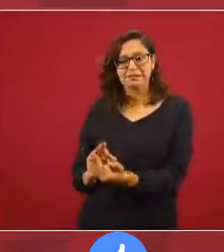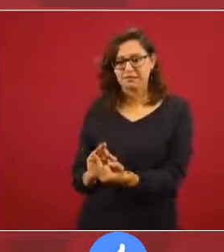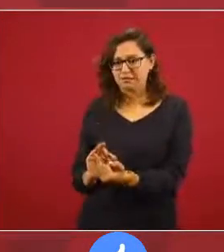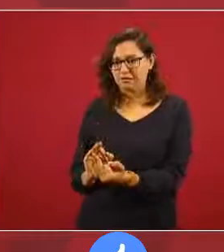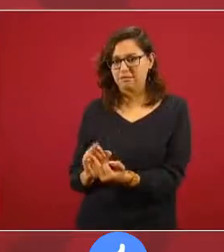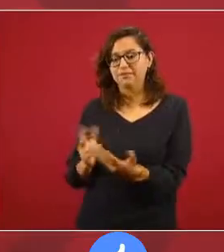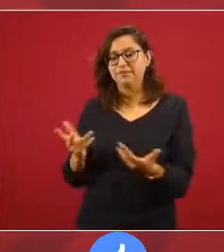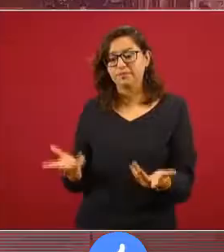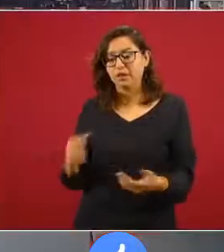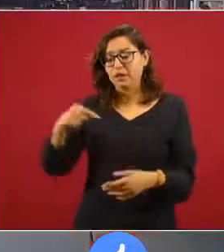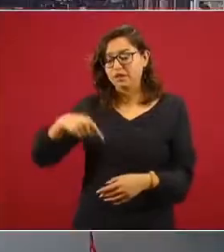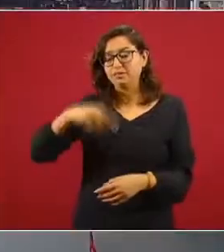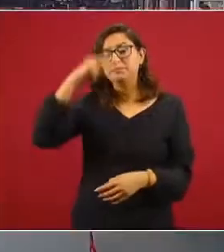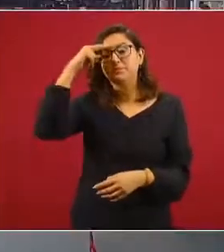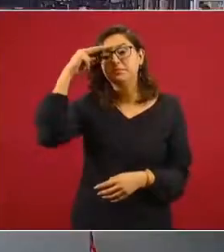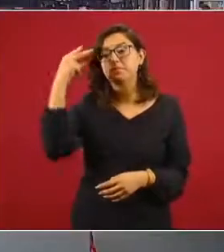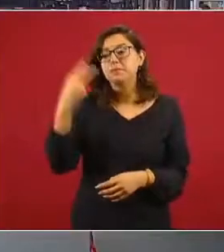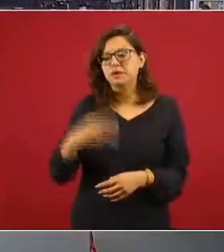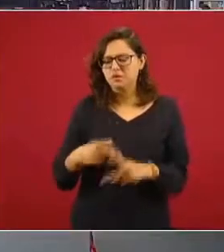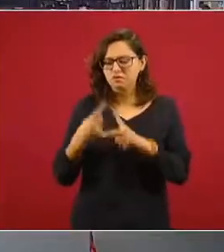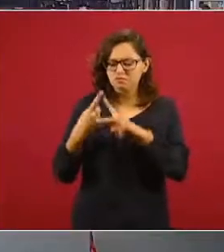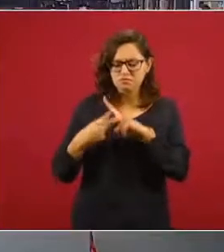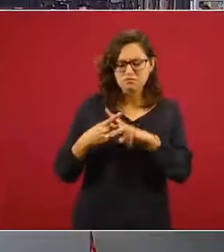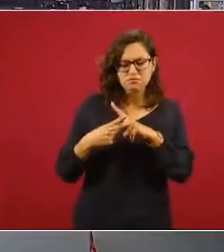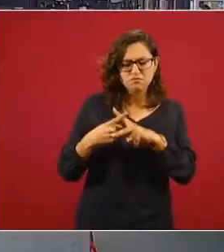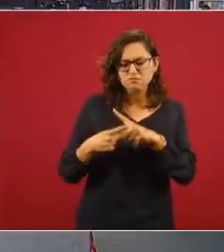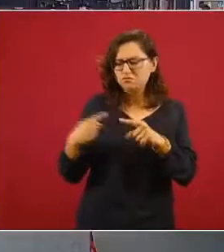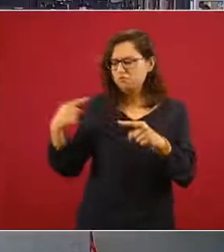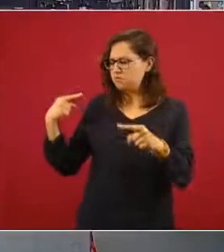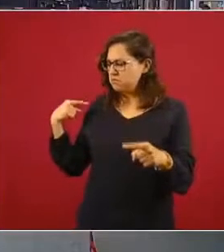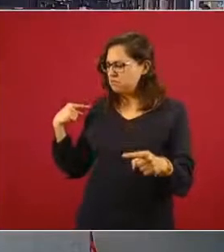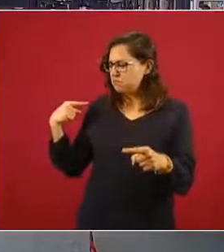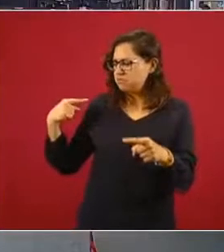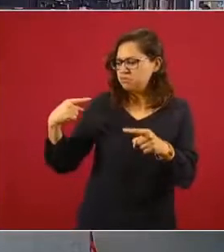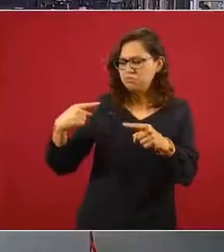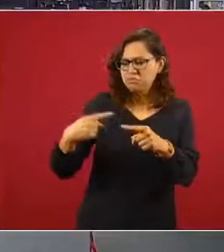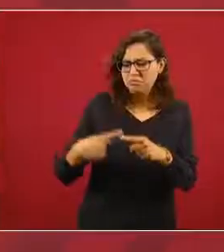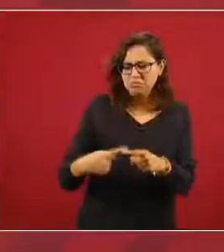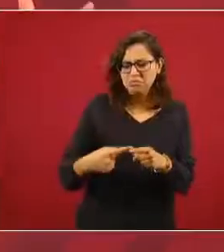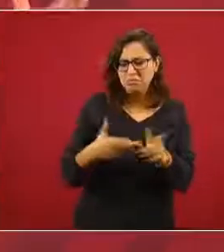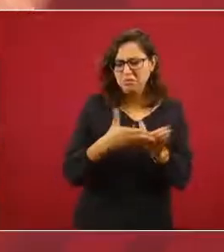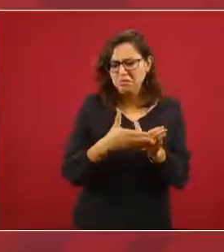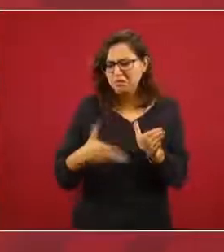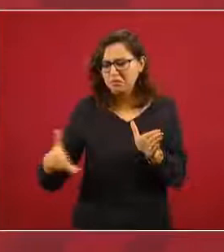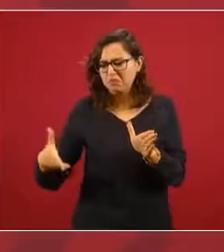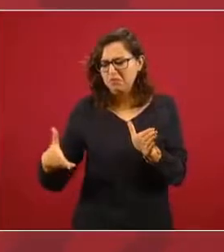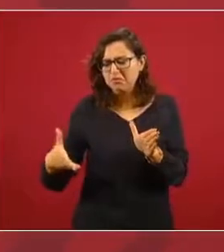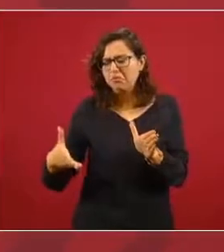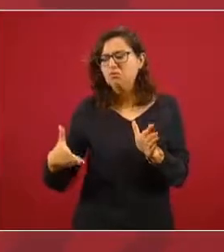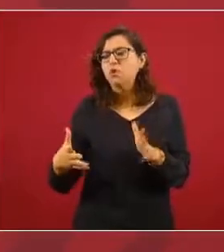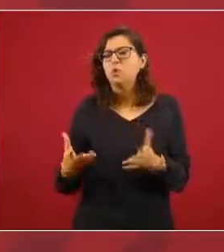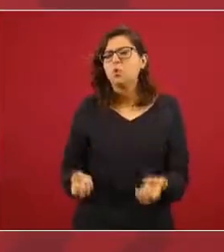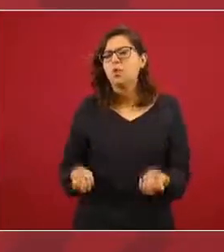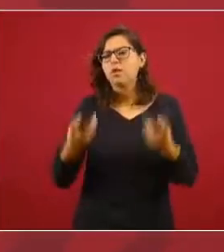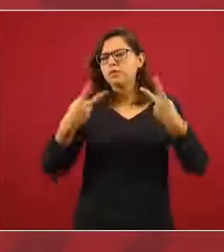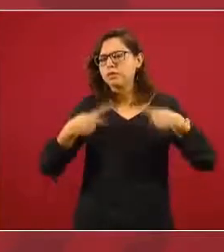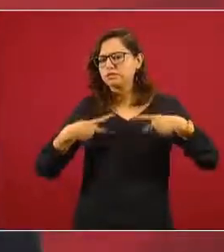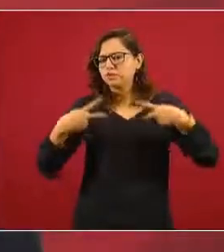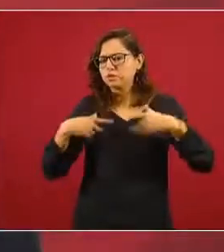México, estimamos que 80 millones de personas, 80 millones, dejaron de estar en el espacio